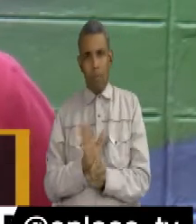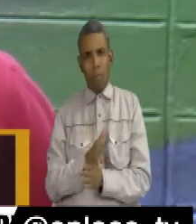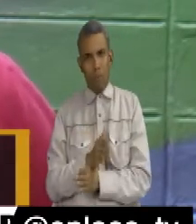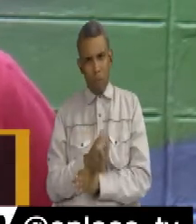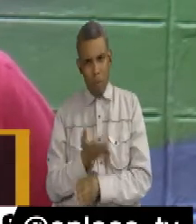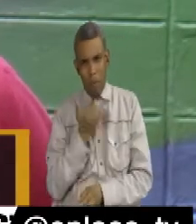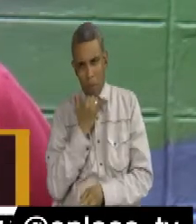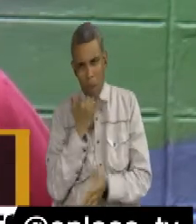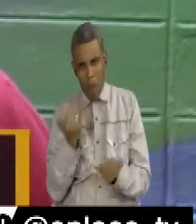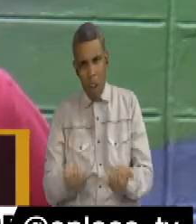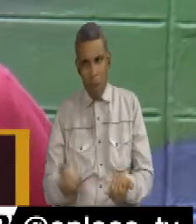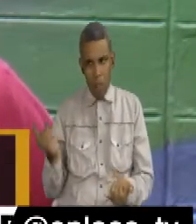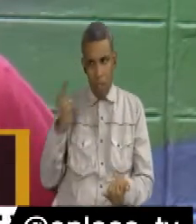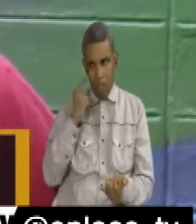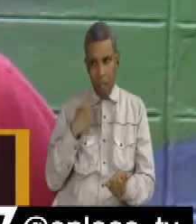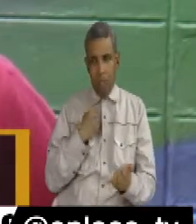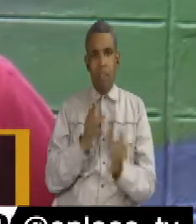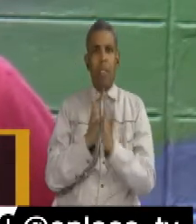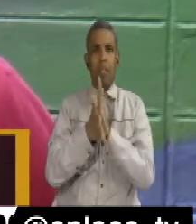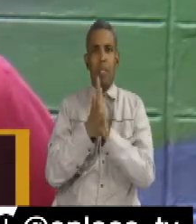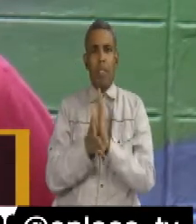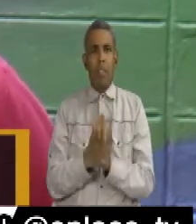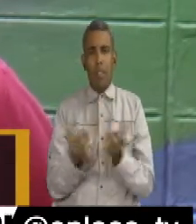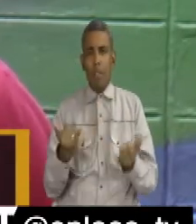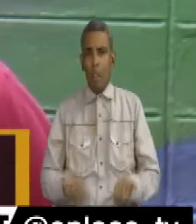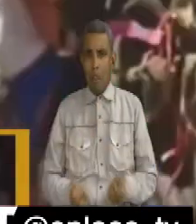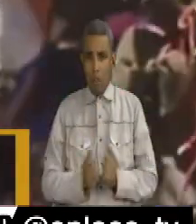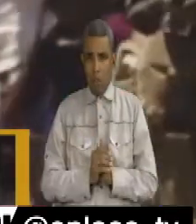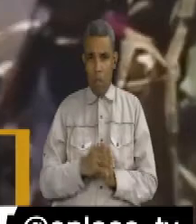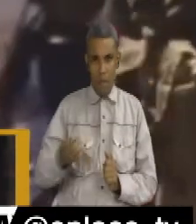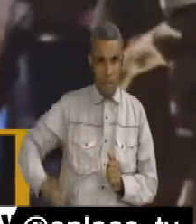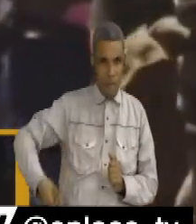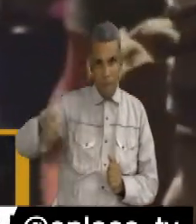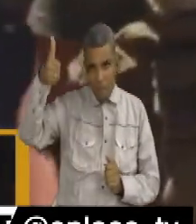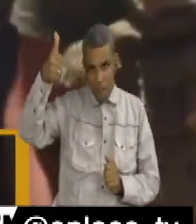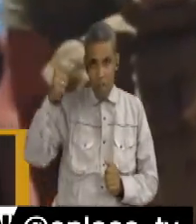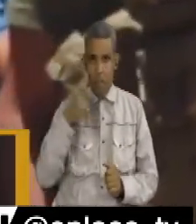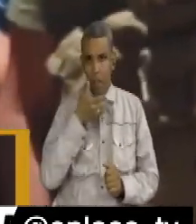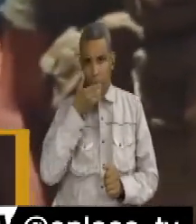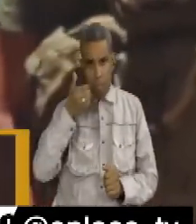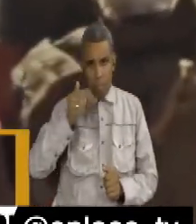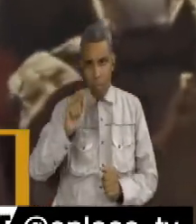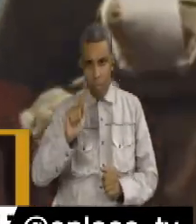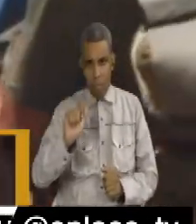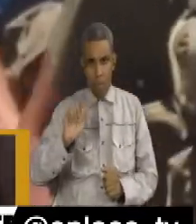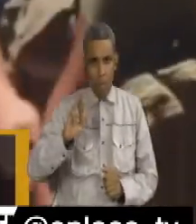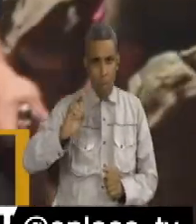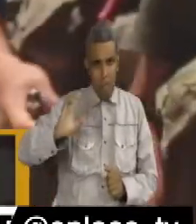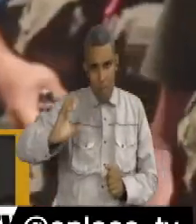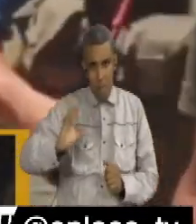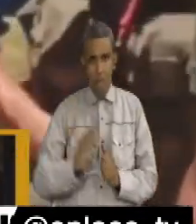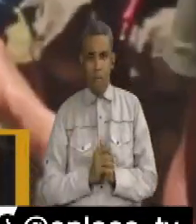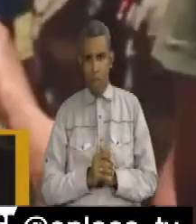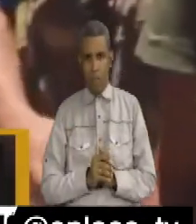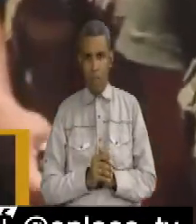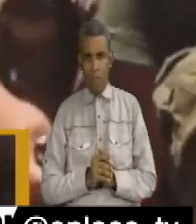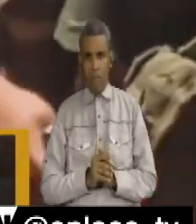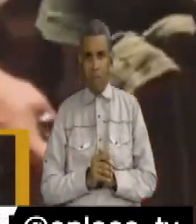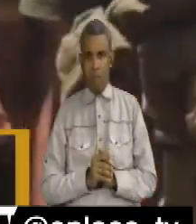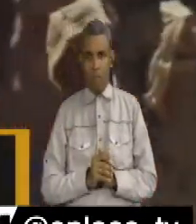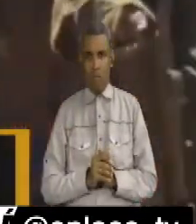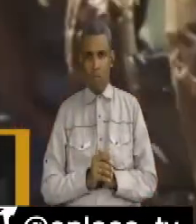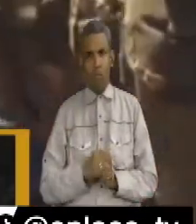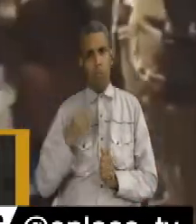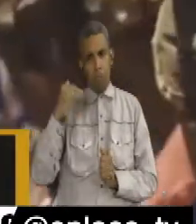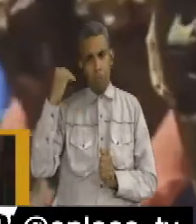de las FARC pues, estableció una asamblea permanente como respuesta al incumplimiento que había establecido el gobierno